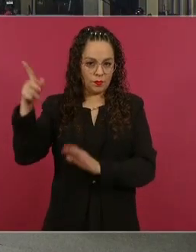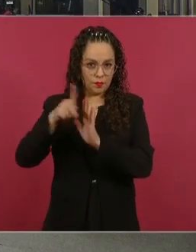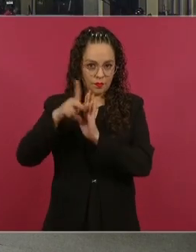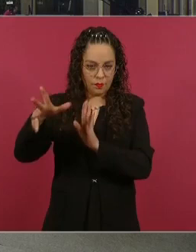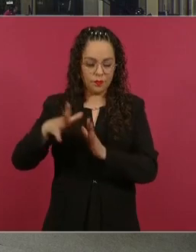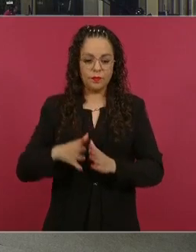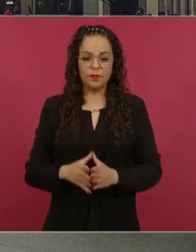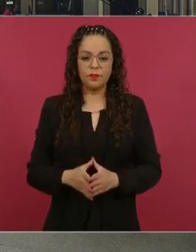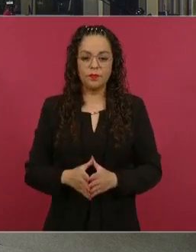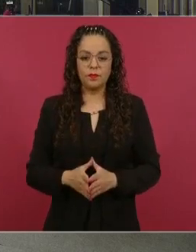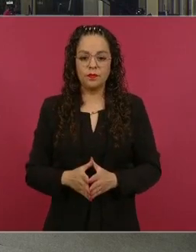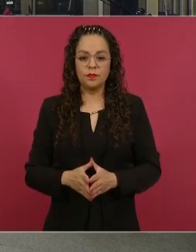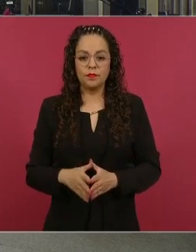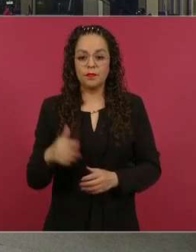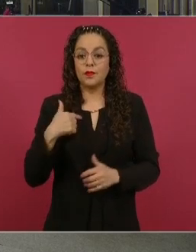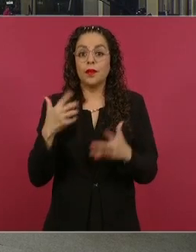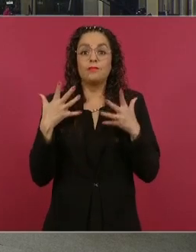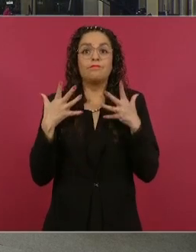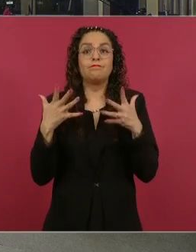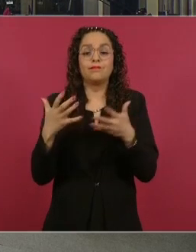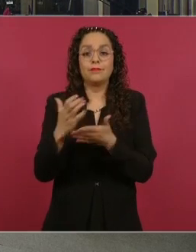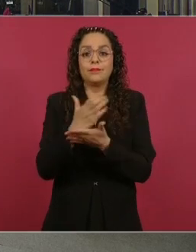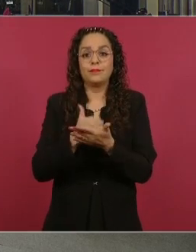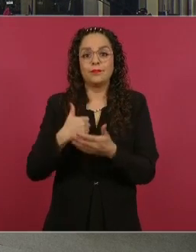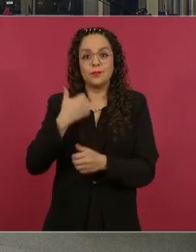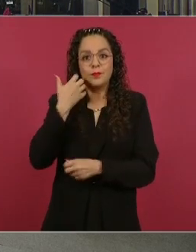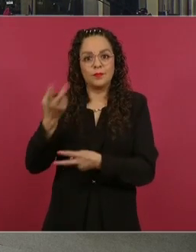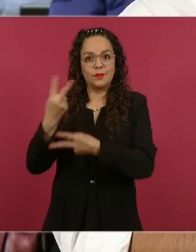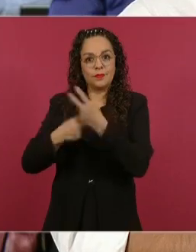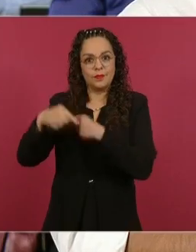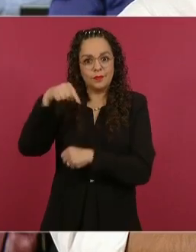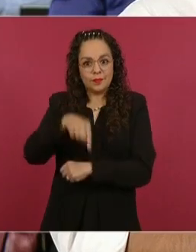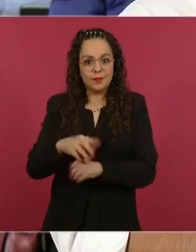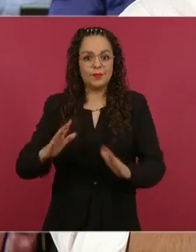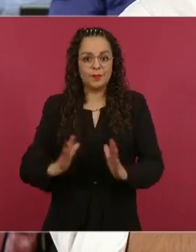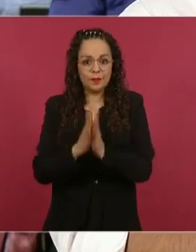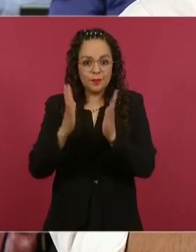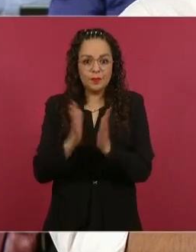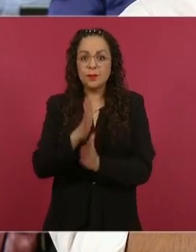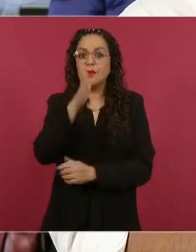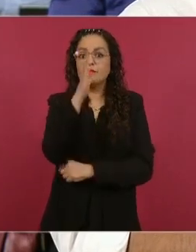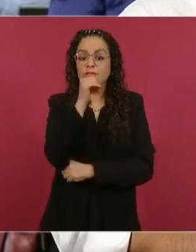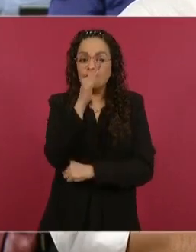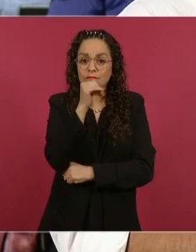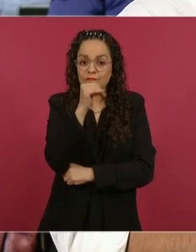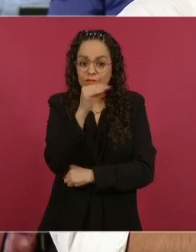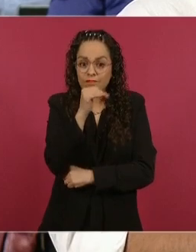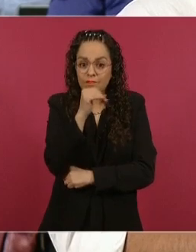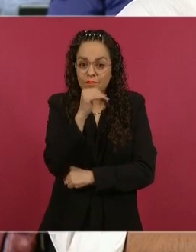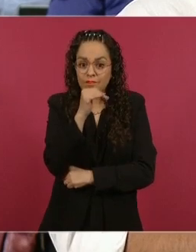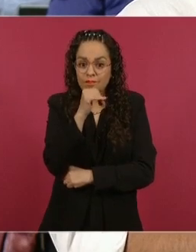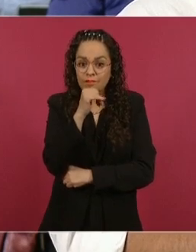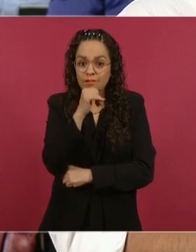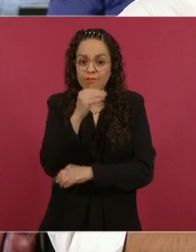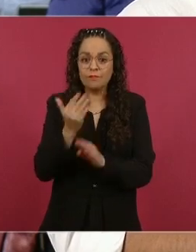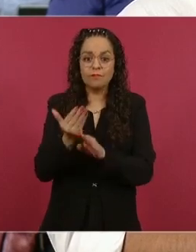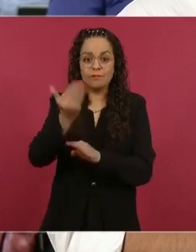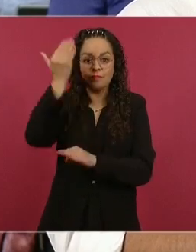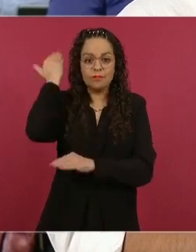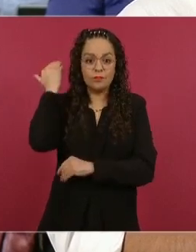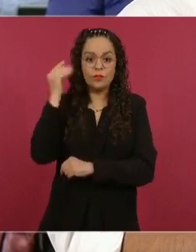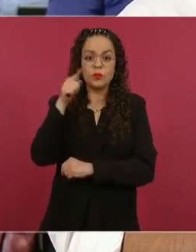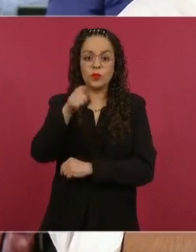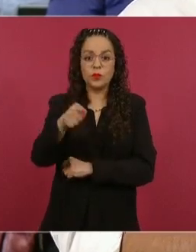Tenía muchos deseos de participar desde hace mucho tiempo, no se había podido, pero desde que lo entrevisté en dos ocasiones en